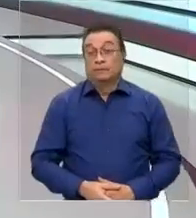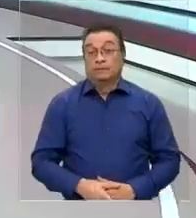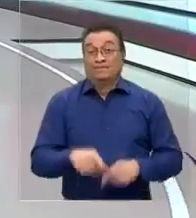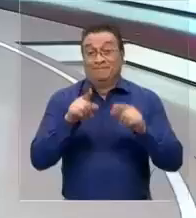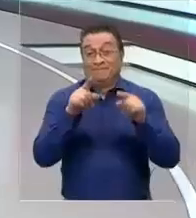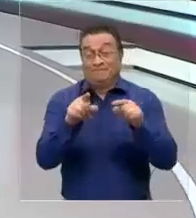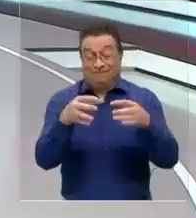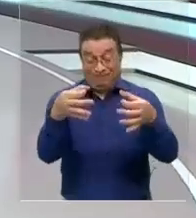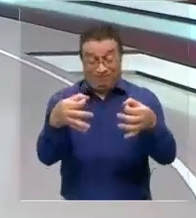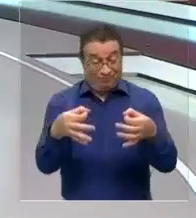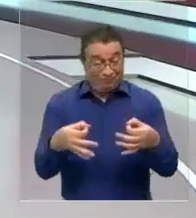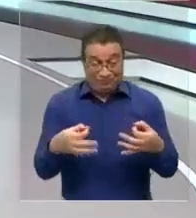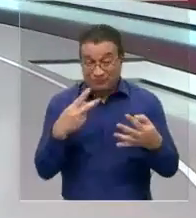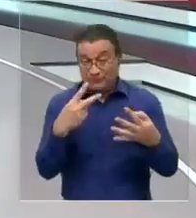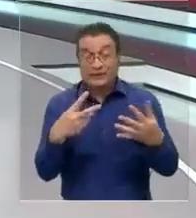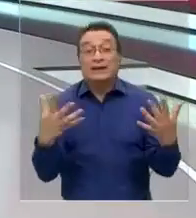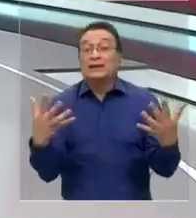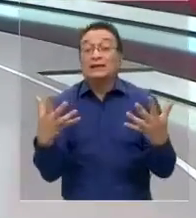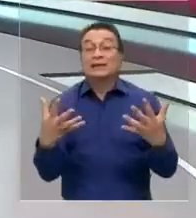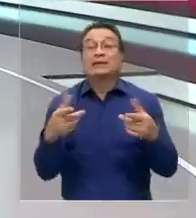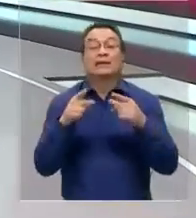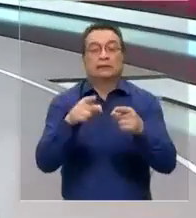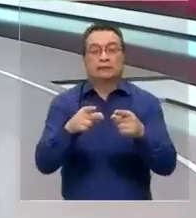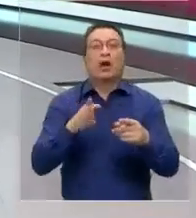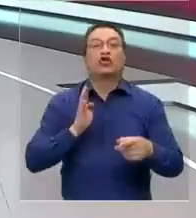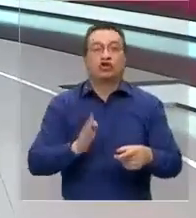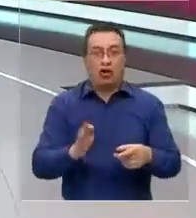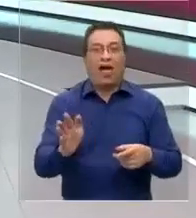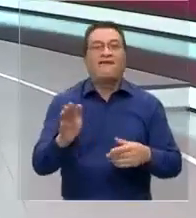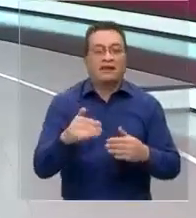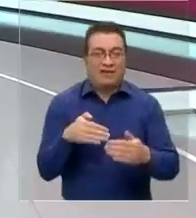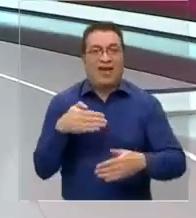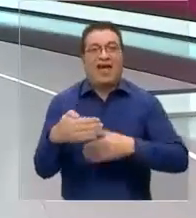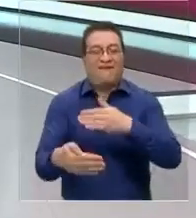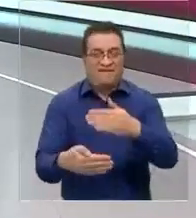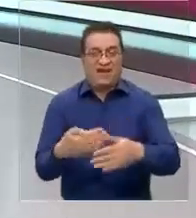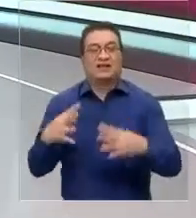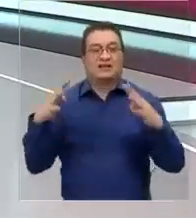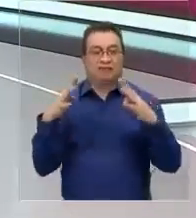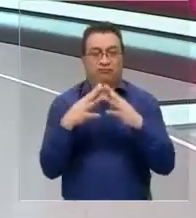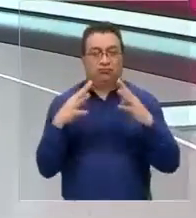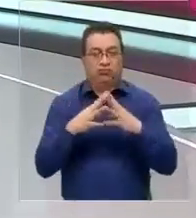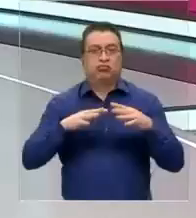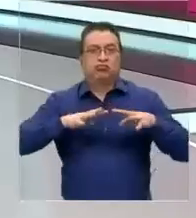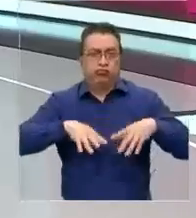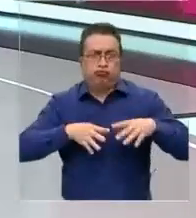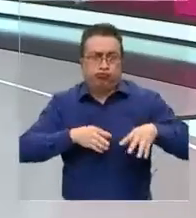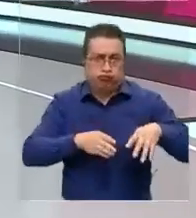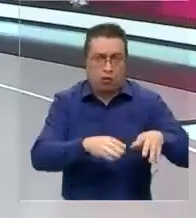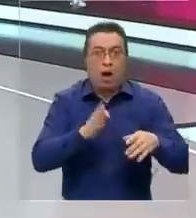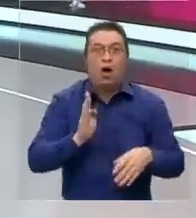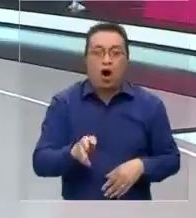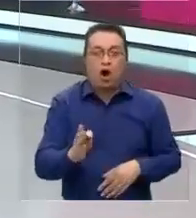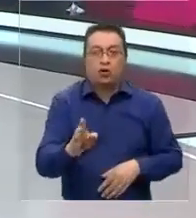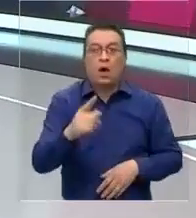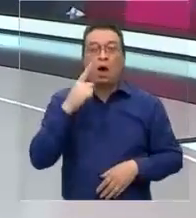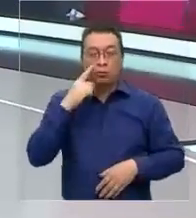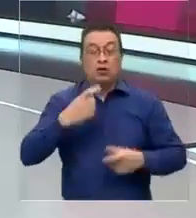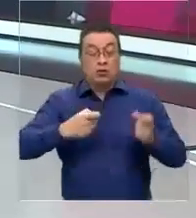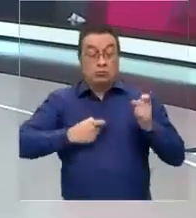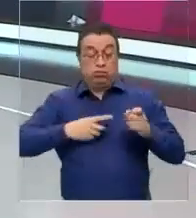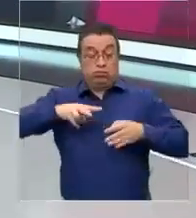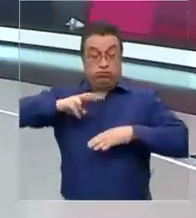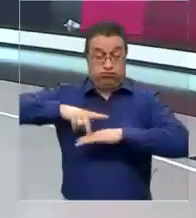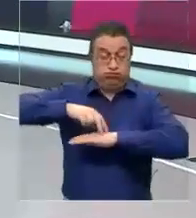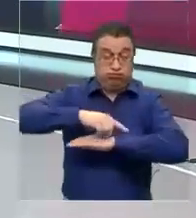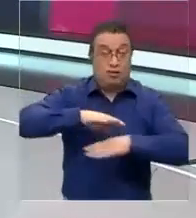Esos resultados, claro, tienen que ver con que todavía el avance de las tropas se mantiene persistente. Si bien no es con infantería, no es con